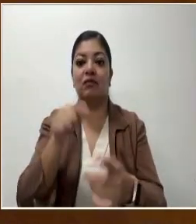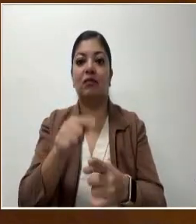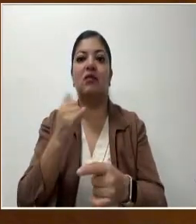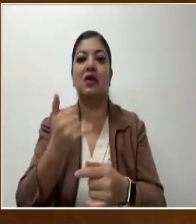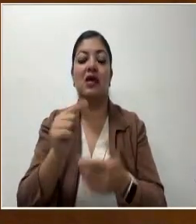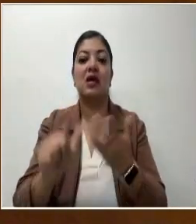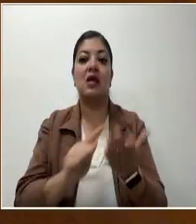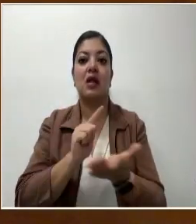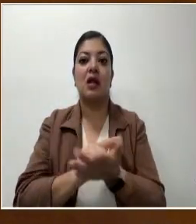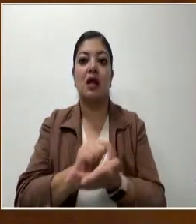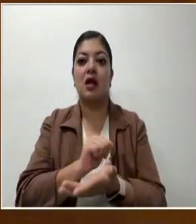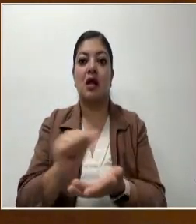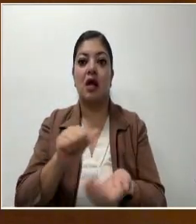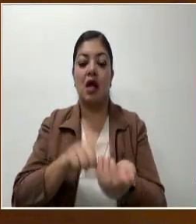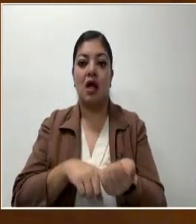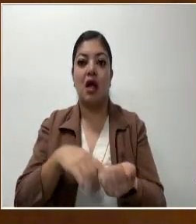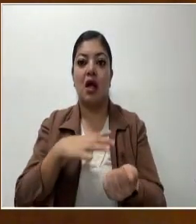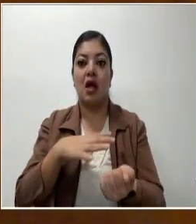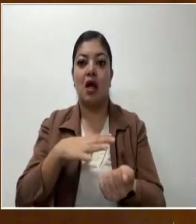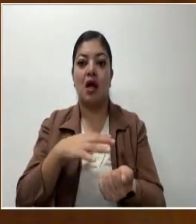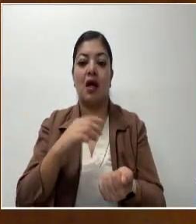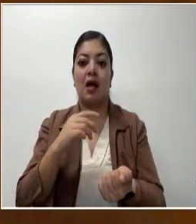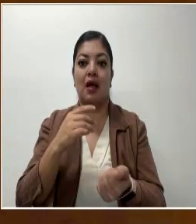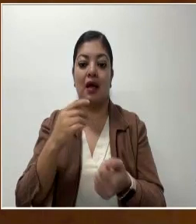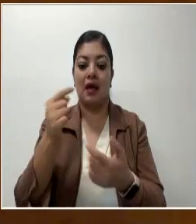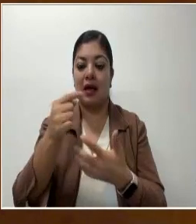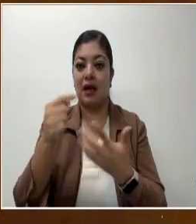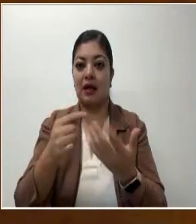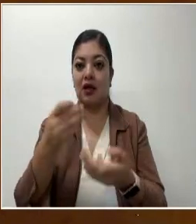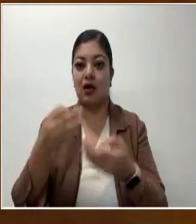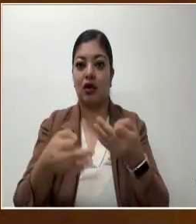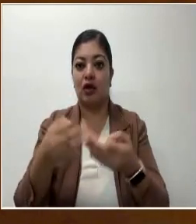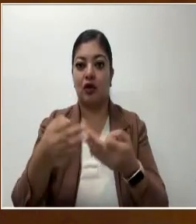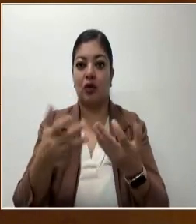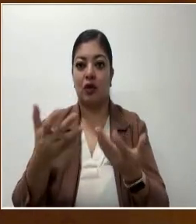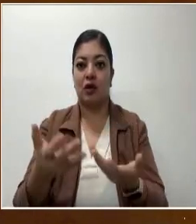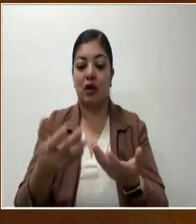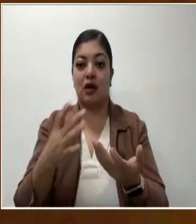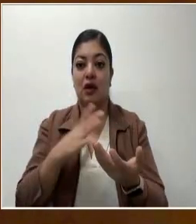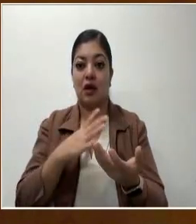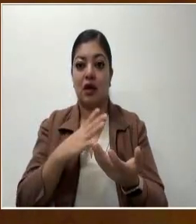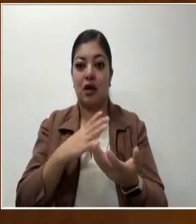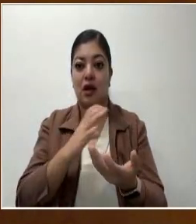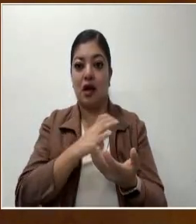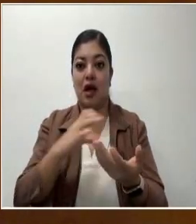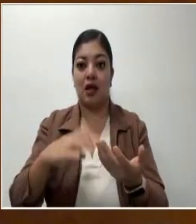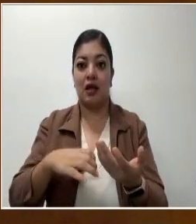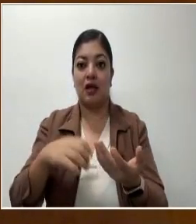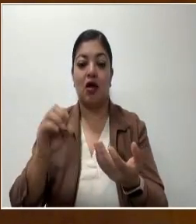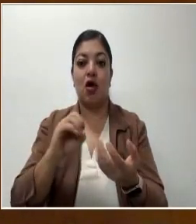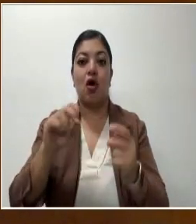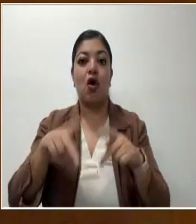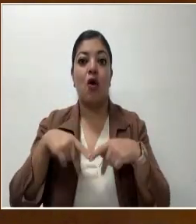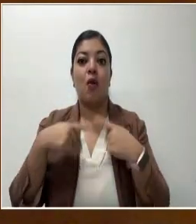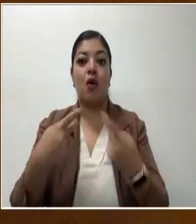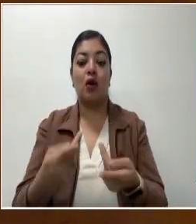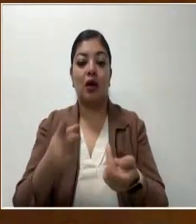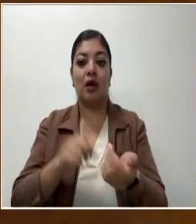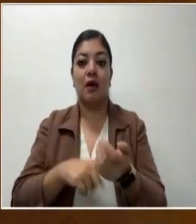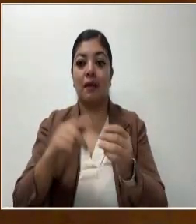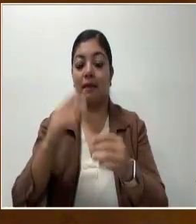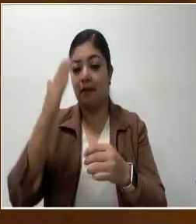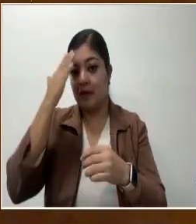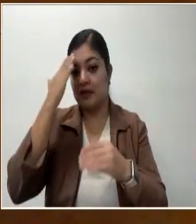al reducirse el plazo de campaña porque es criterio de este tribunal electoral que la sustitución de una candidatura no vulnera por sí misma los principios de equidad y certeza de la